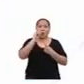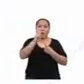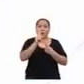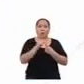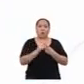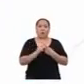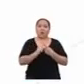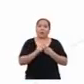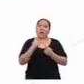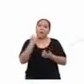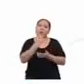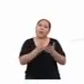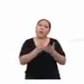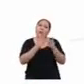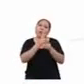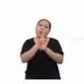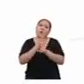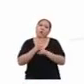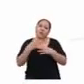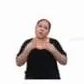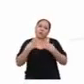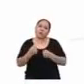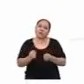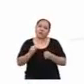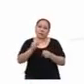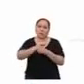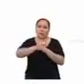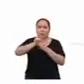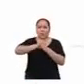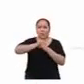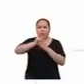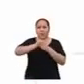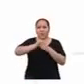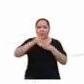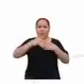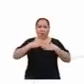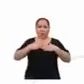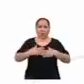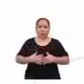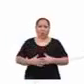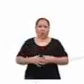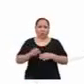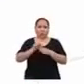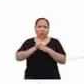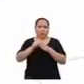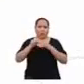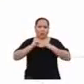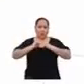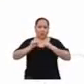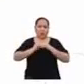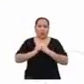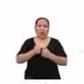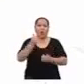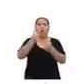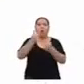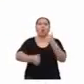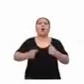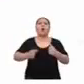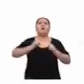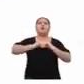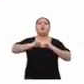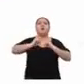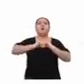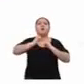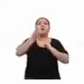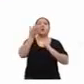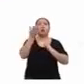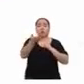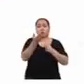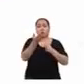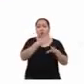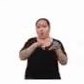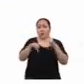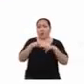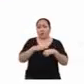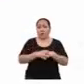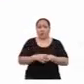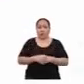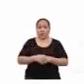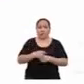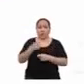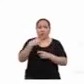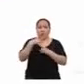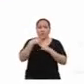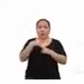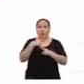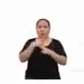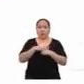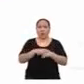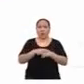parte del cuidado de nuestra salud es ejercitar nuestro cuerpo con regularidad. ¿Qué ejercicio físico realizas? Las respuestas